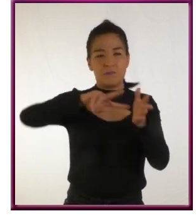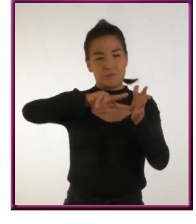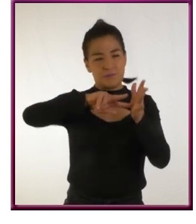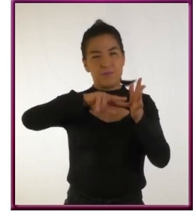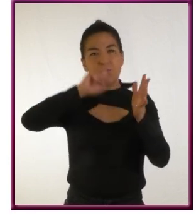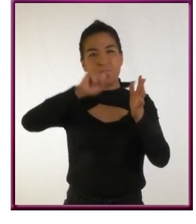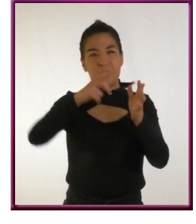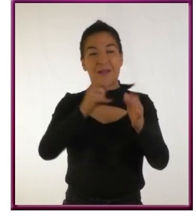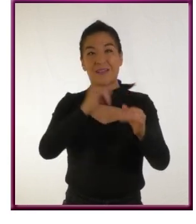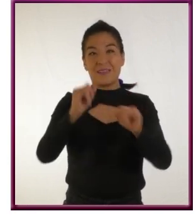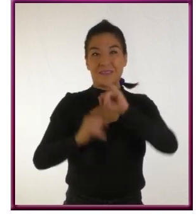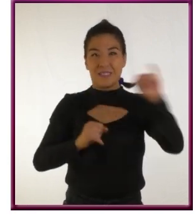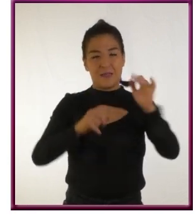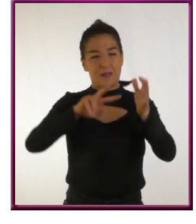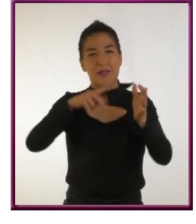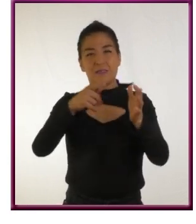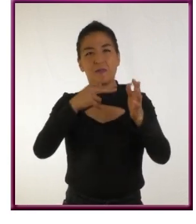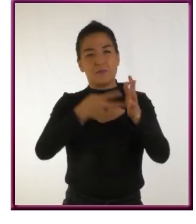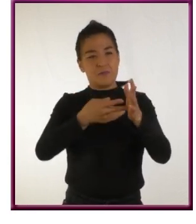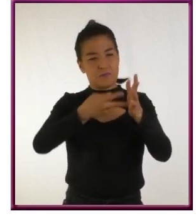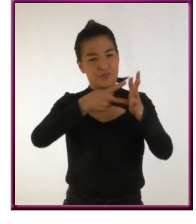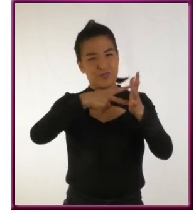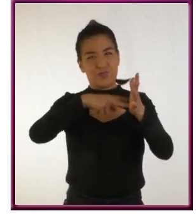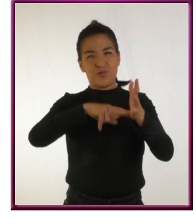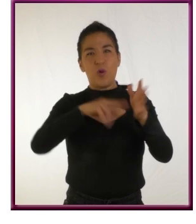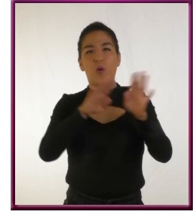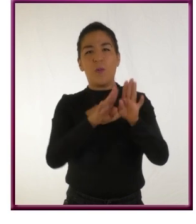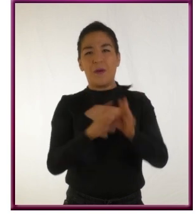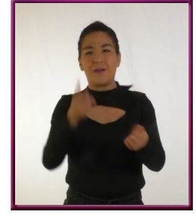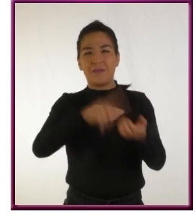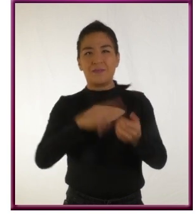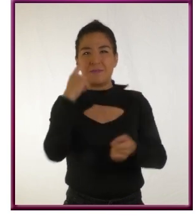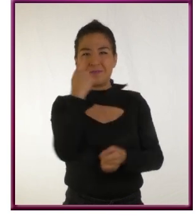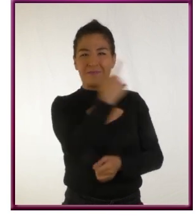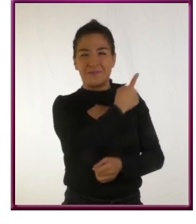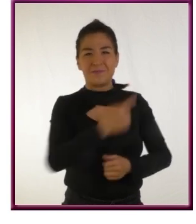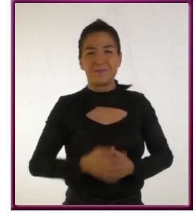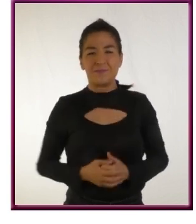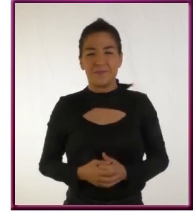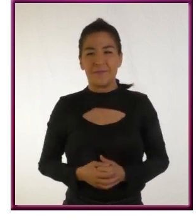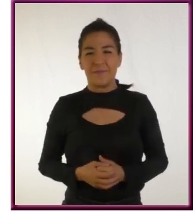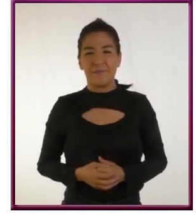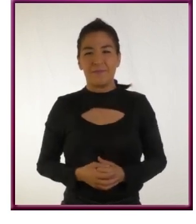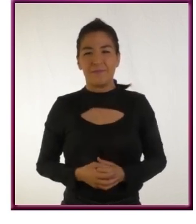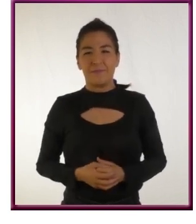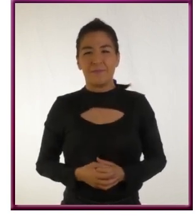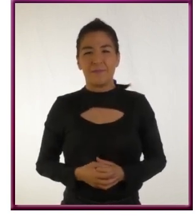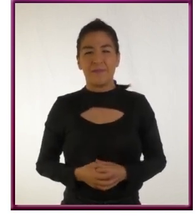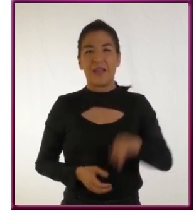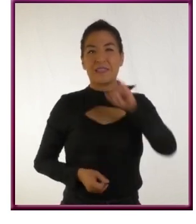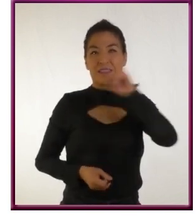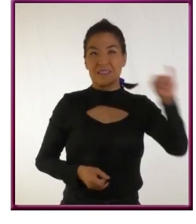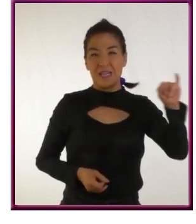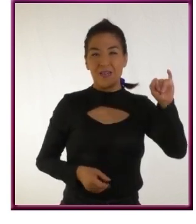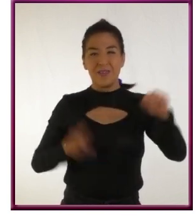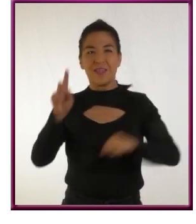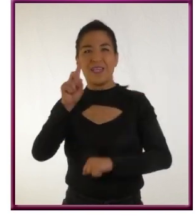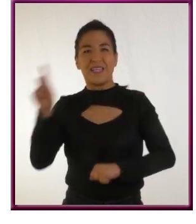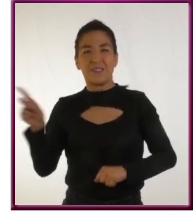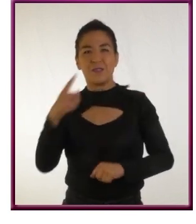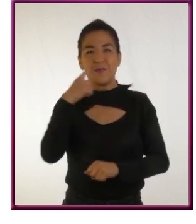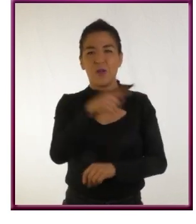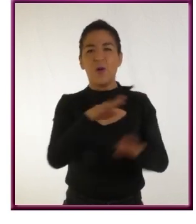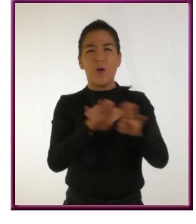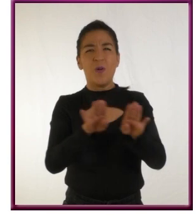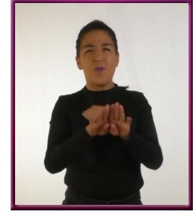grados hacia la izquierda y ahí está el triángulo rotado, ahí está. el estado inicial del lado izquierdo y el estado